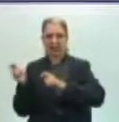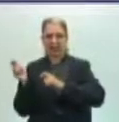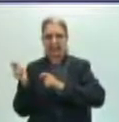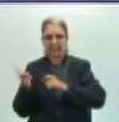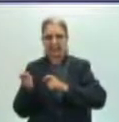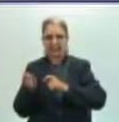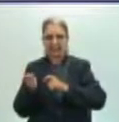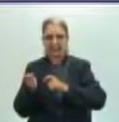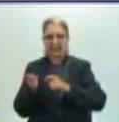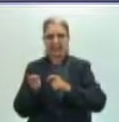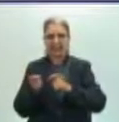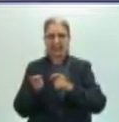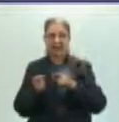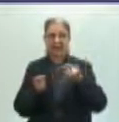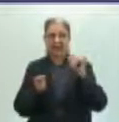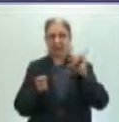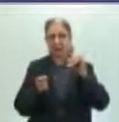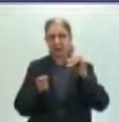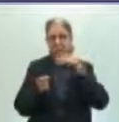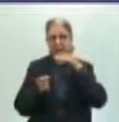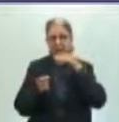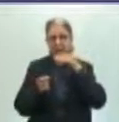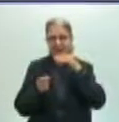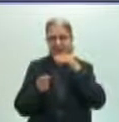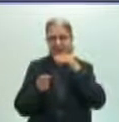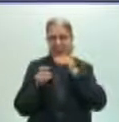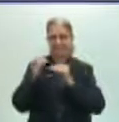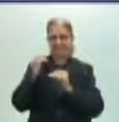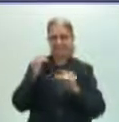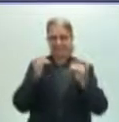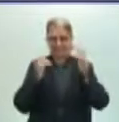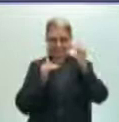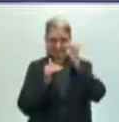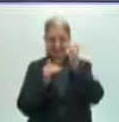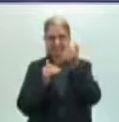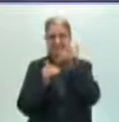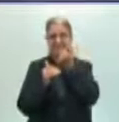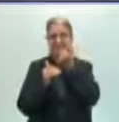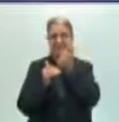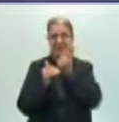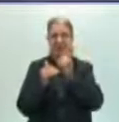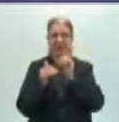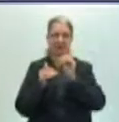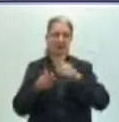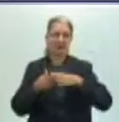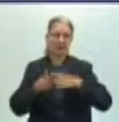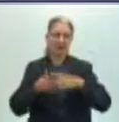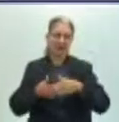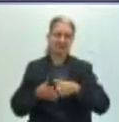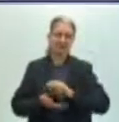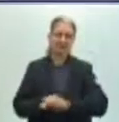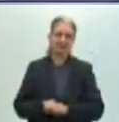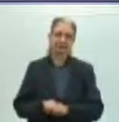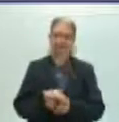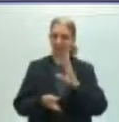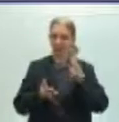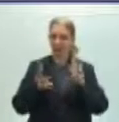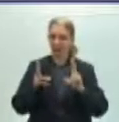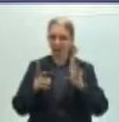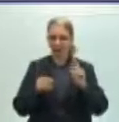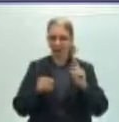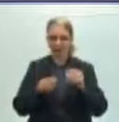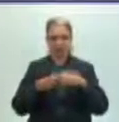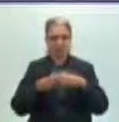por el equipo Industriales que exceden 5 a los bateados por el equipo Granma. ¿Cuántos batió el equipo